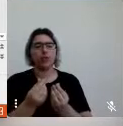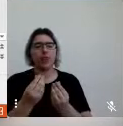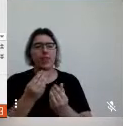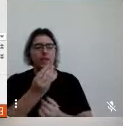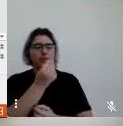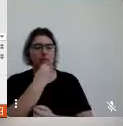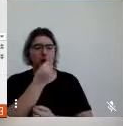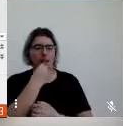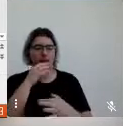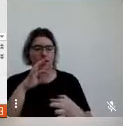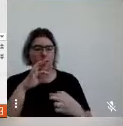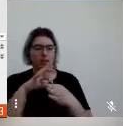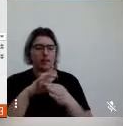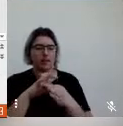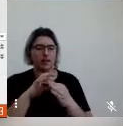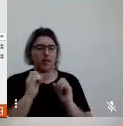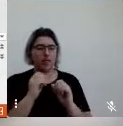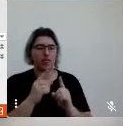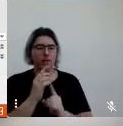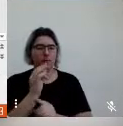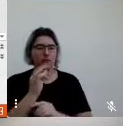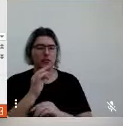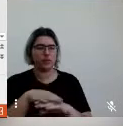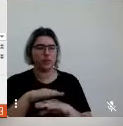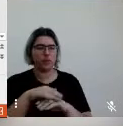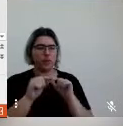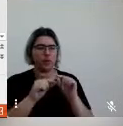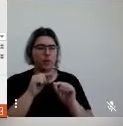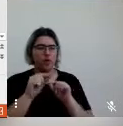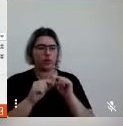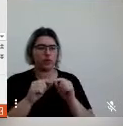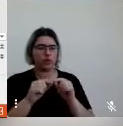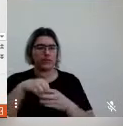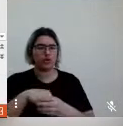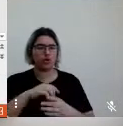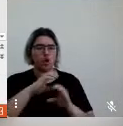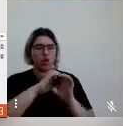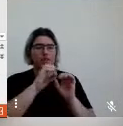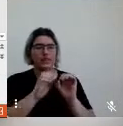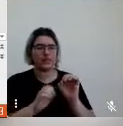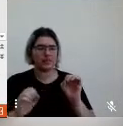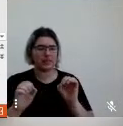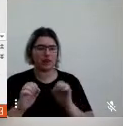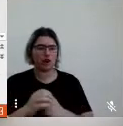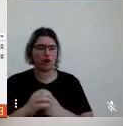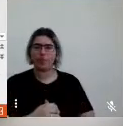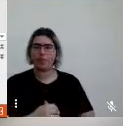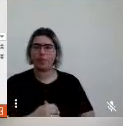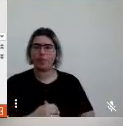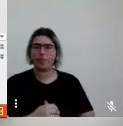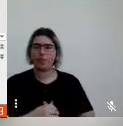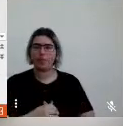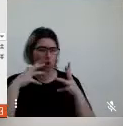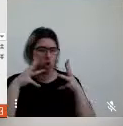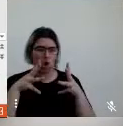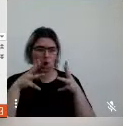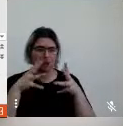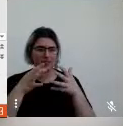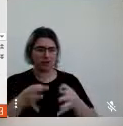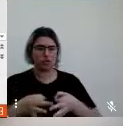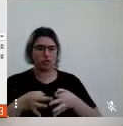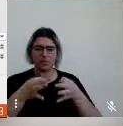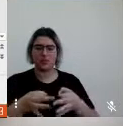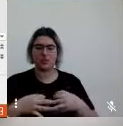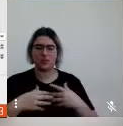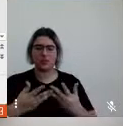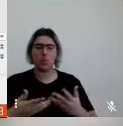van a alimentar a todos los microorganismos que habitan en nuestro intestino. Yo mi consejo que siempre doy también en consulta es que cuando